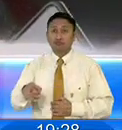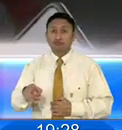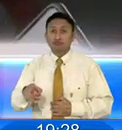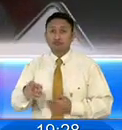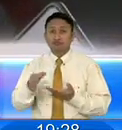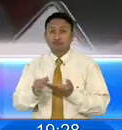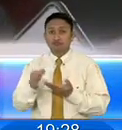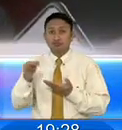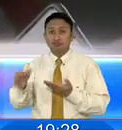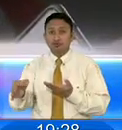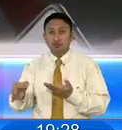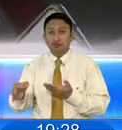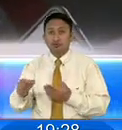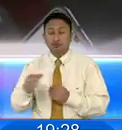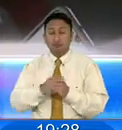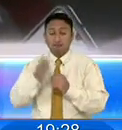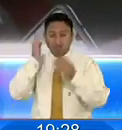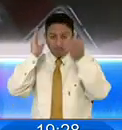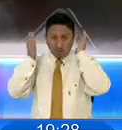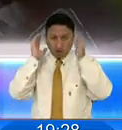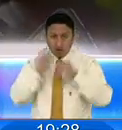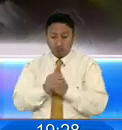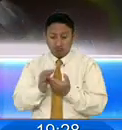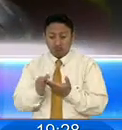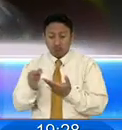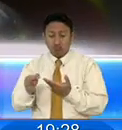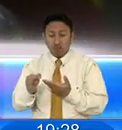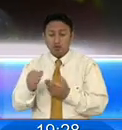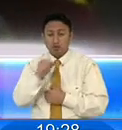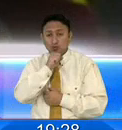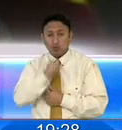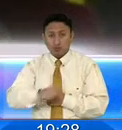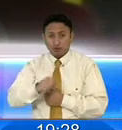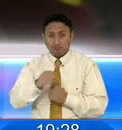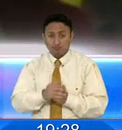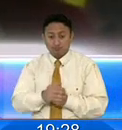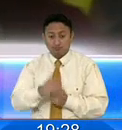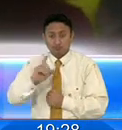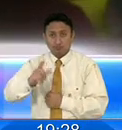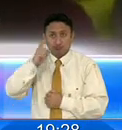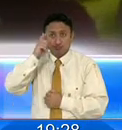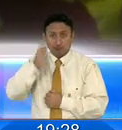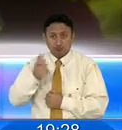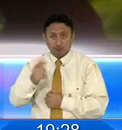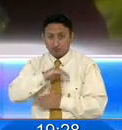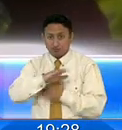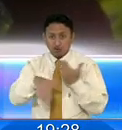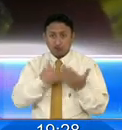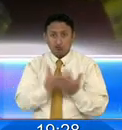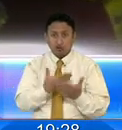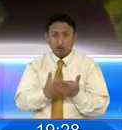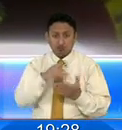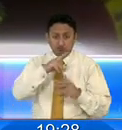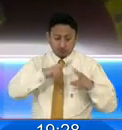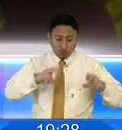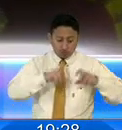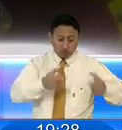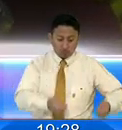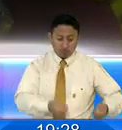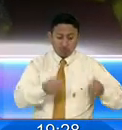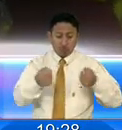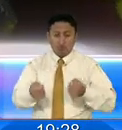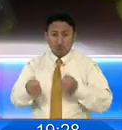cantón Babahoyos, de Pueblo Viejo. El señor fiscal, debemos de recabarle todas las evidencias, se tomó